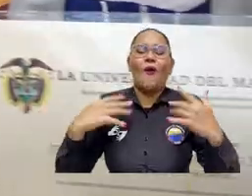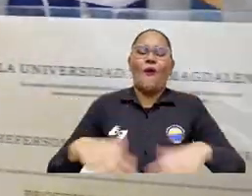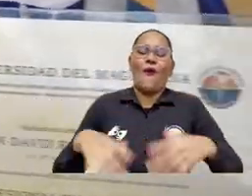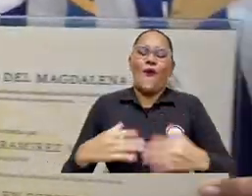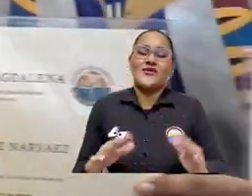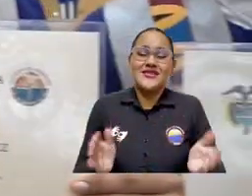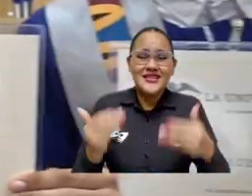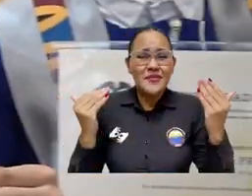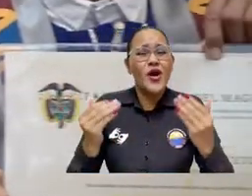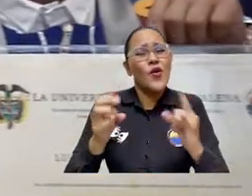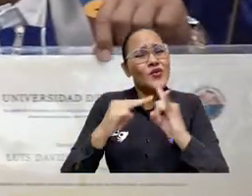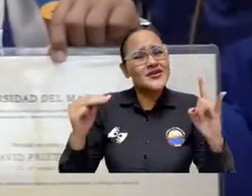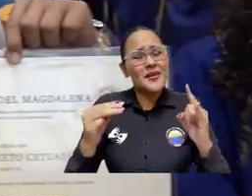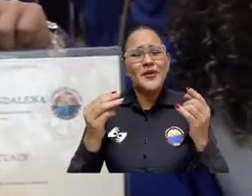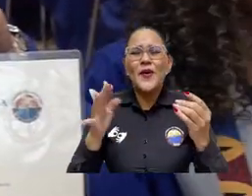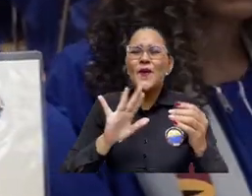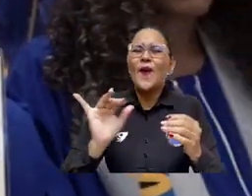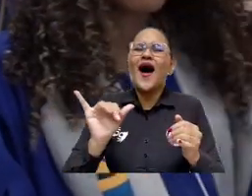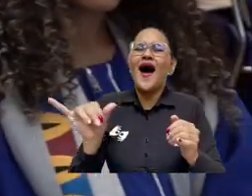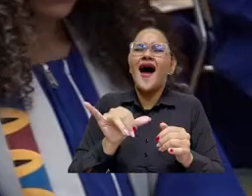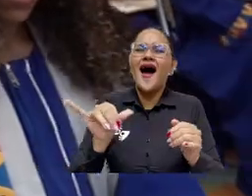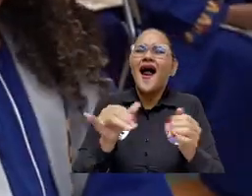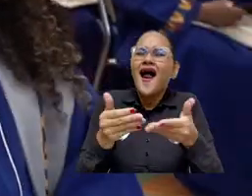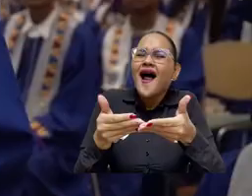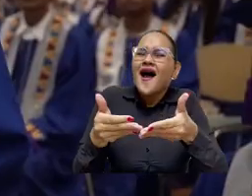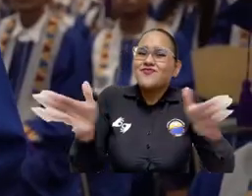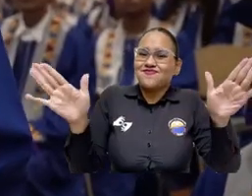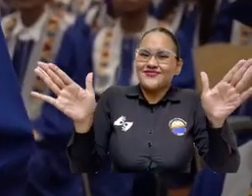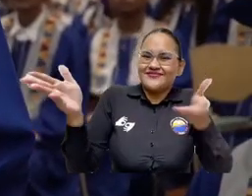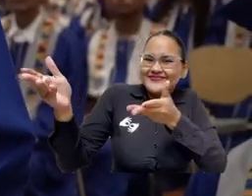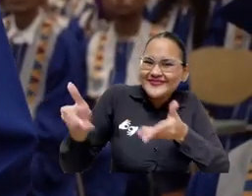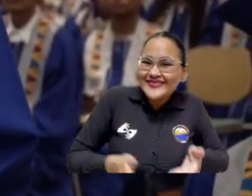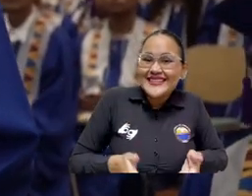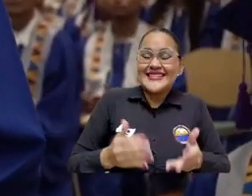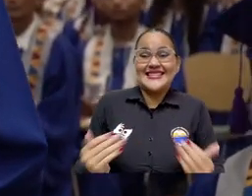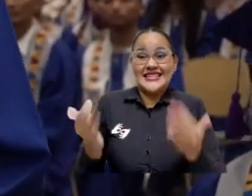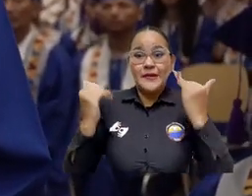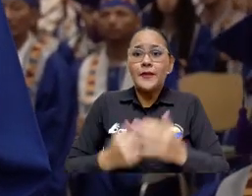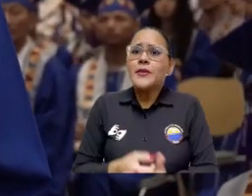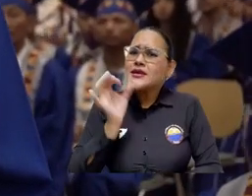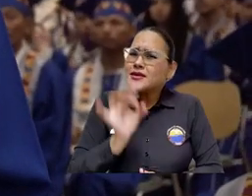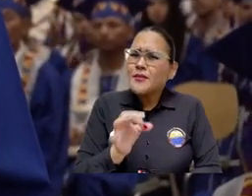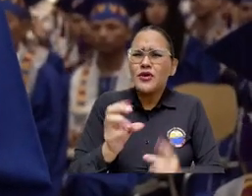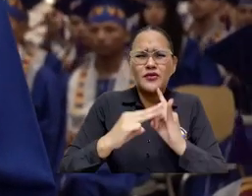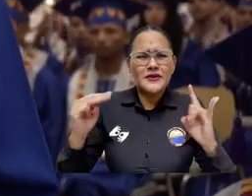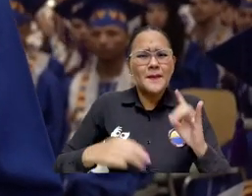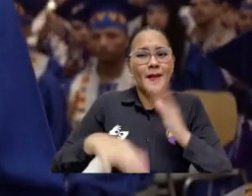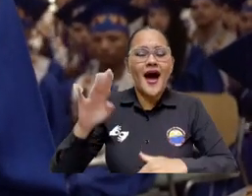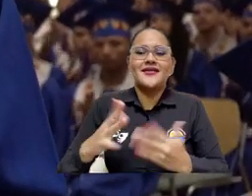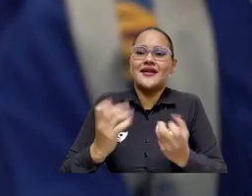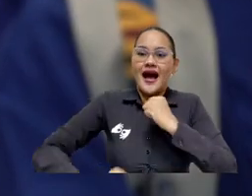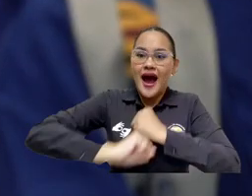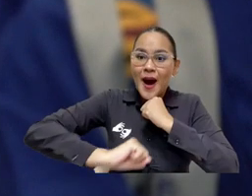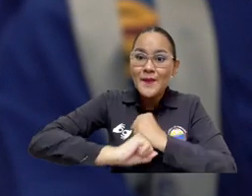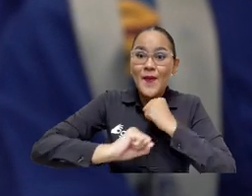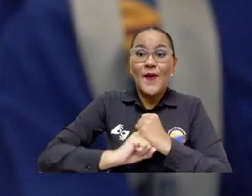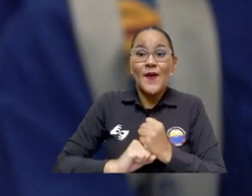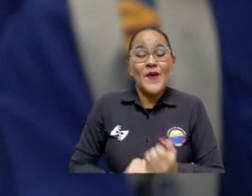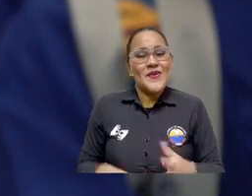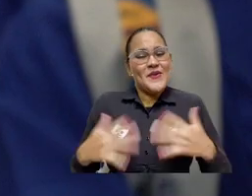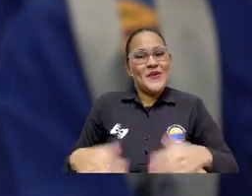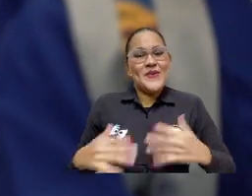topó con su abrigo de verdad que muy agrade Siempre han sido buenas personas conmigo y me han dado todo el apoyo